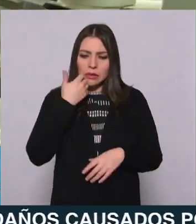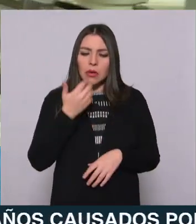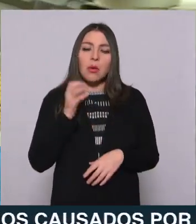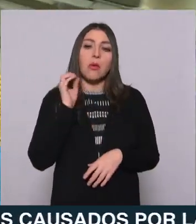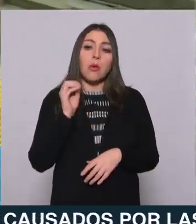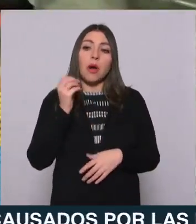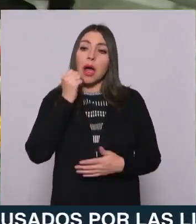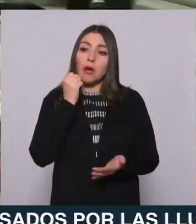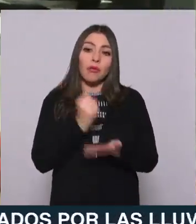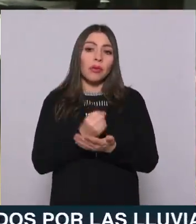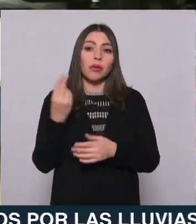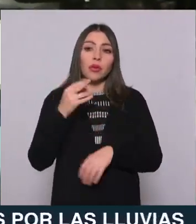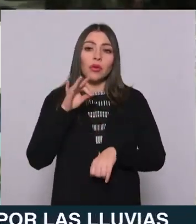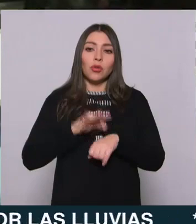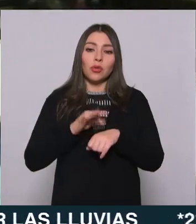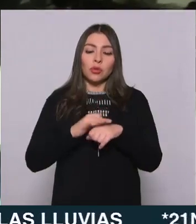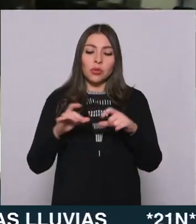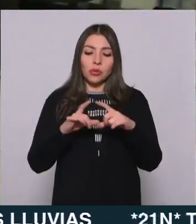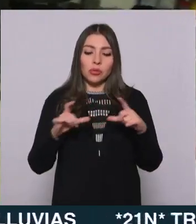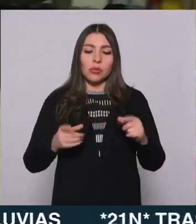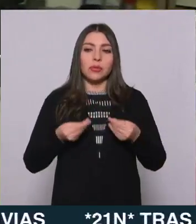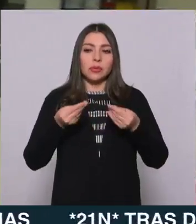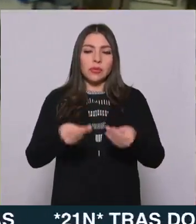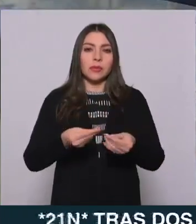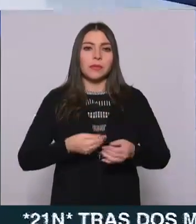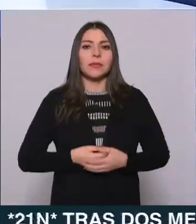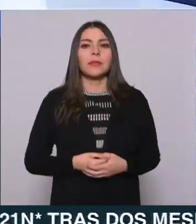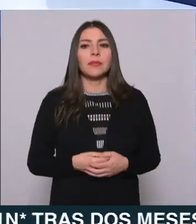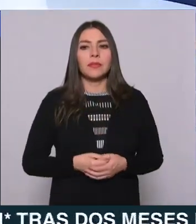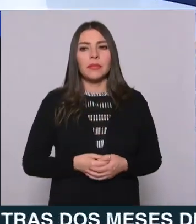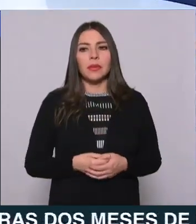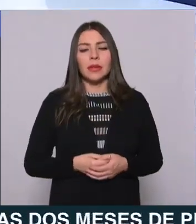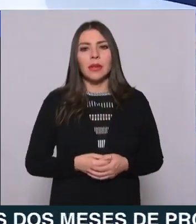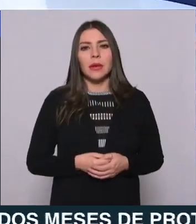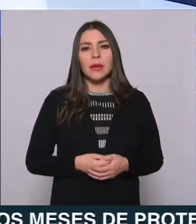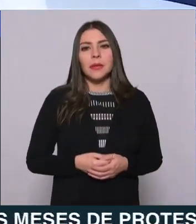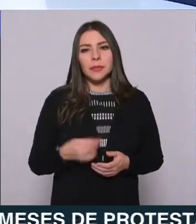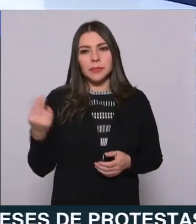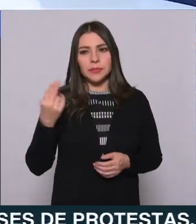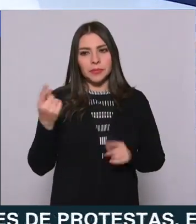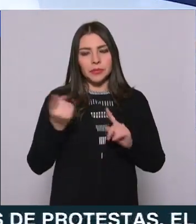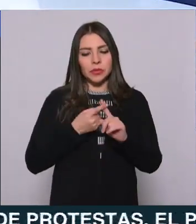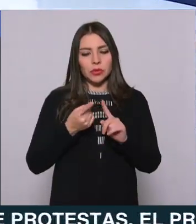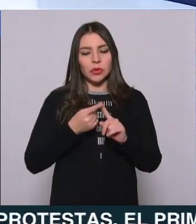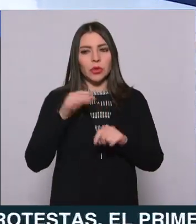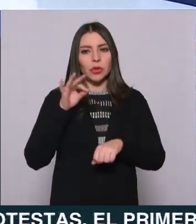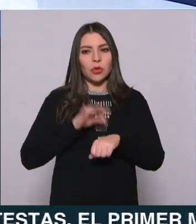llevar la orden del médico. Es necesario llevar una orden del médico porque pues como